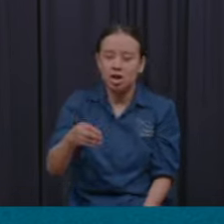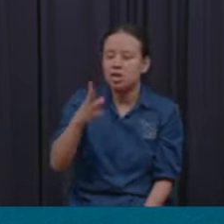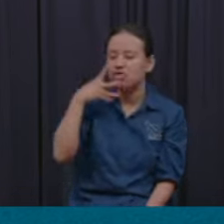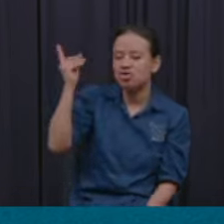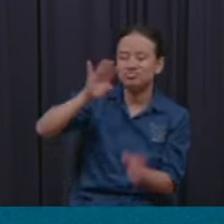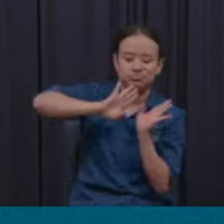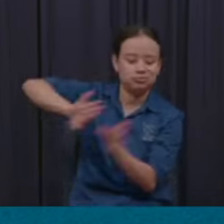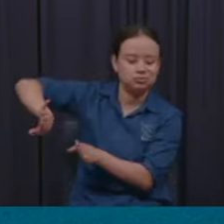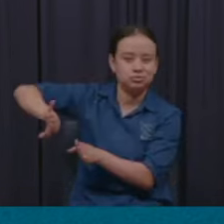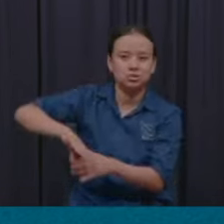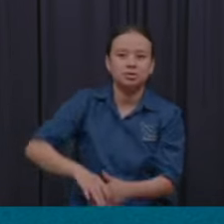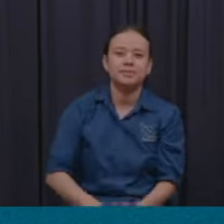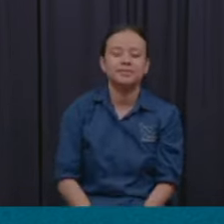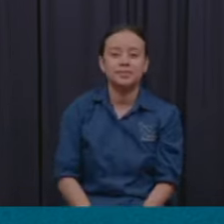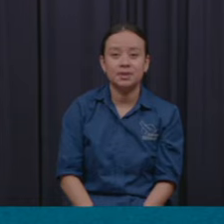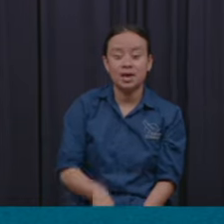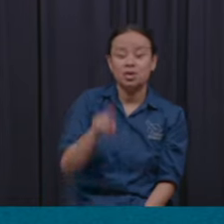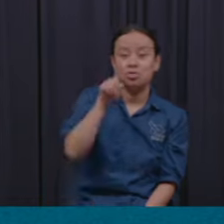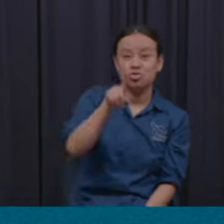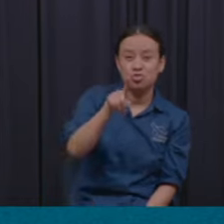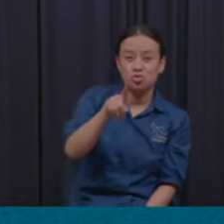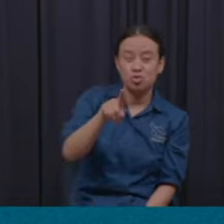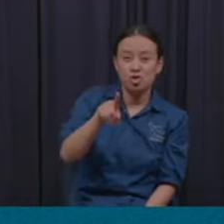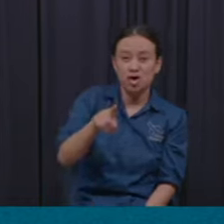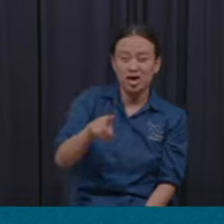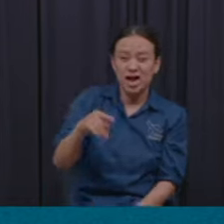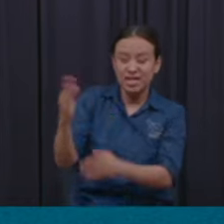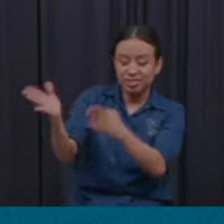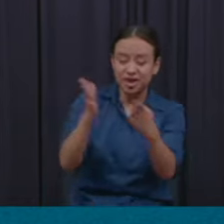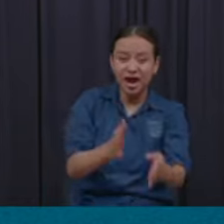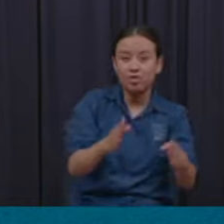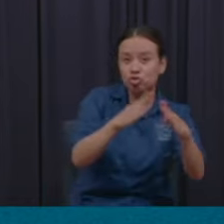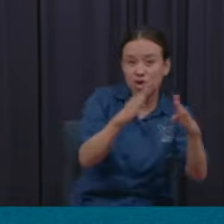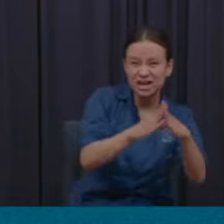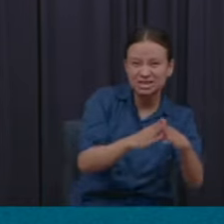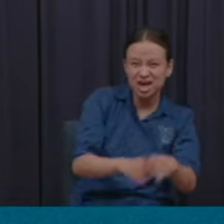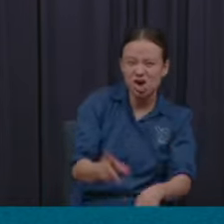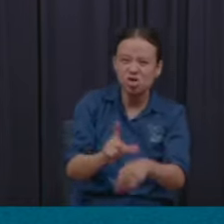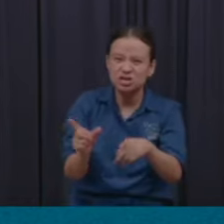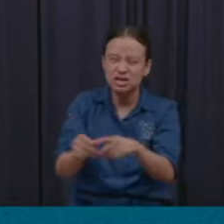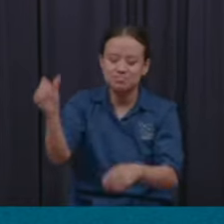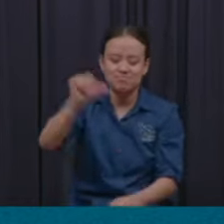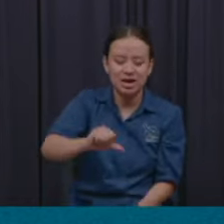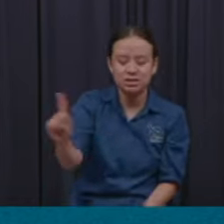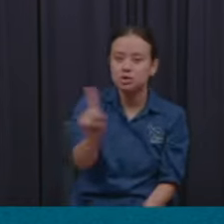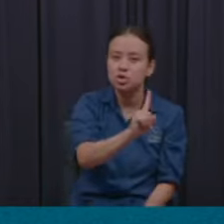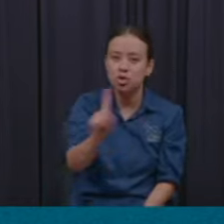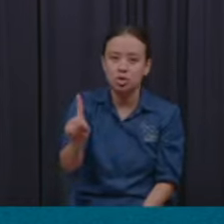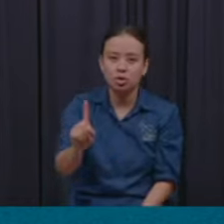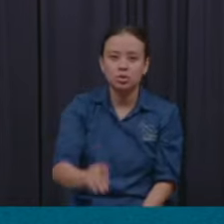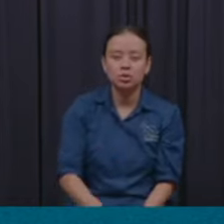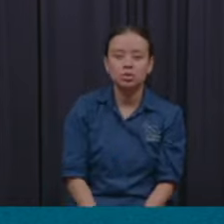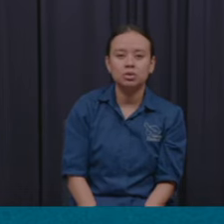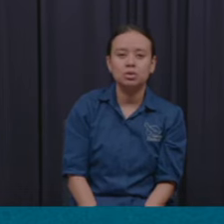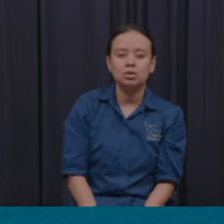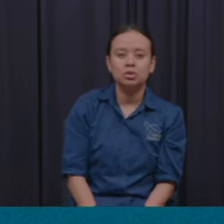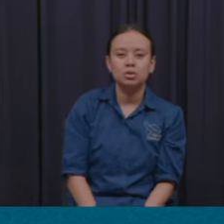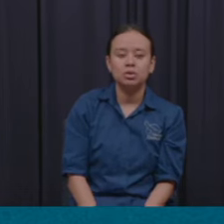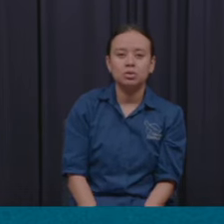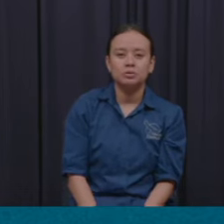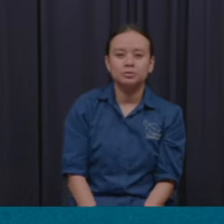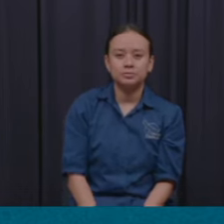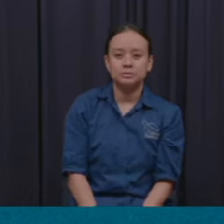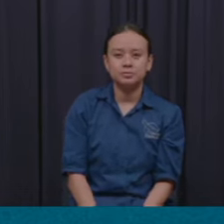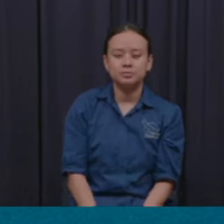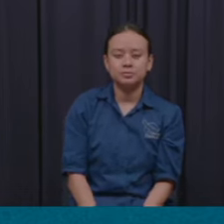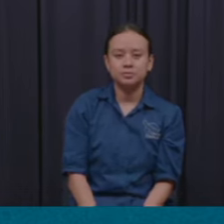no traerás cosa abominable a tu casa. Yo decía al inicio, ¿por qué llegan